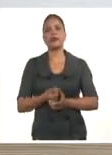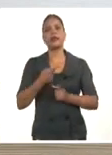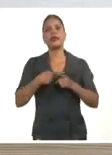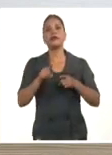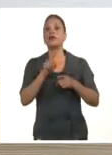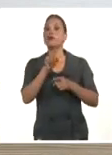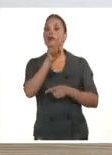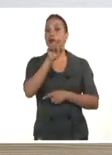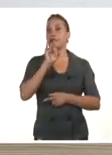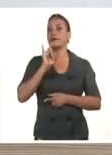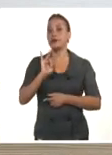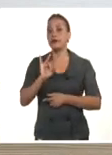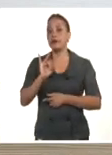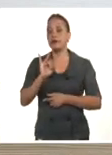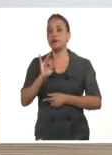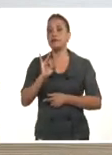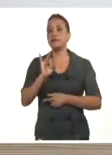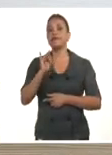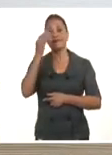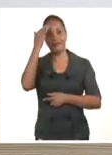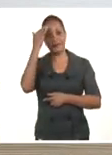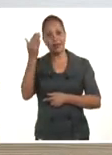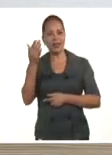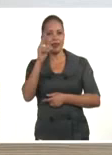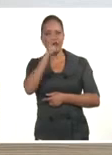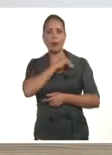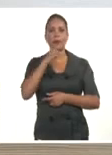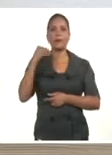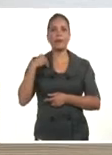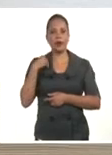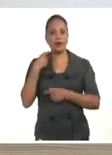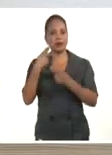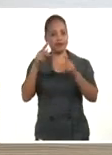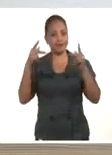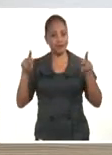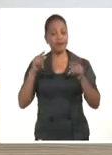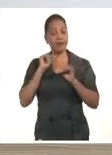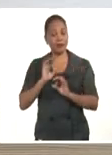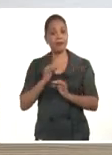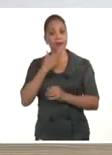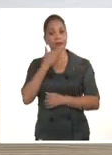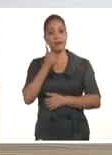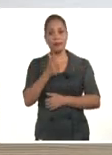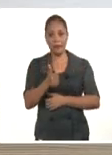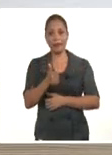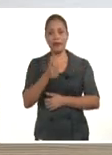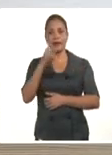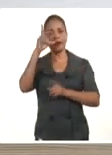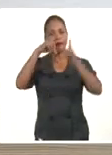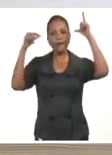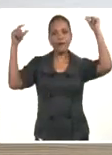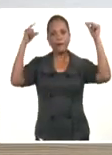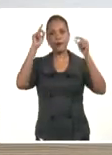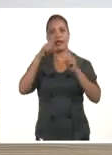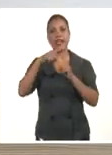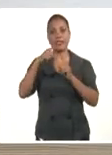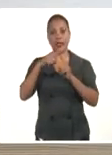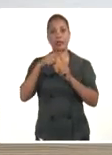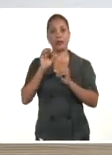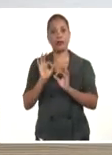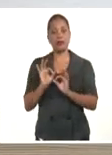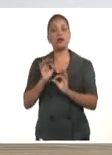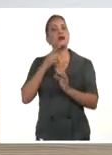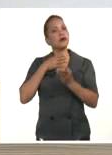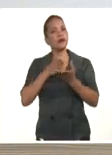17, gracias al actuar de nuestro personal médico, de enfermería y técnico,